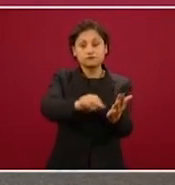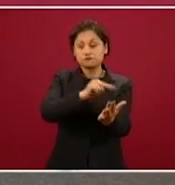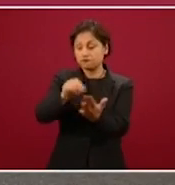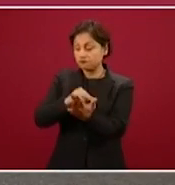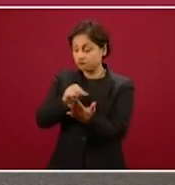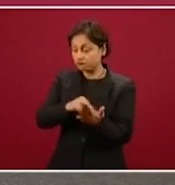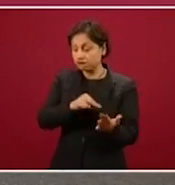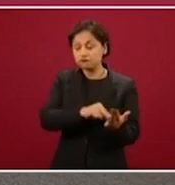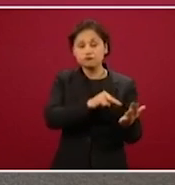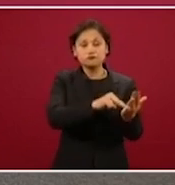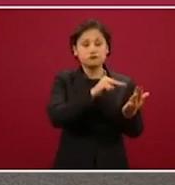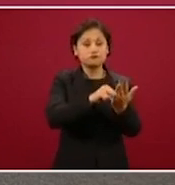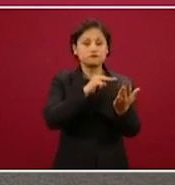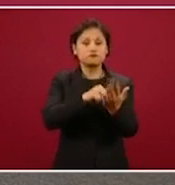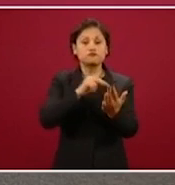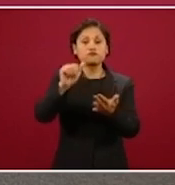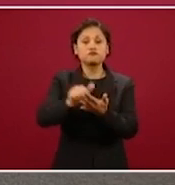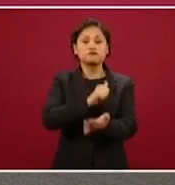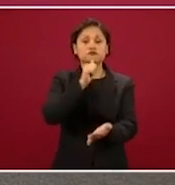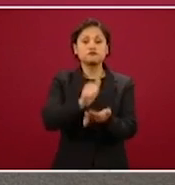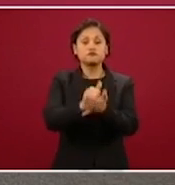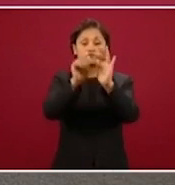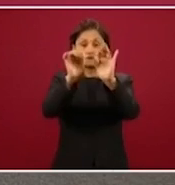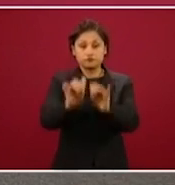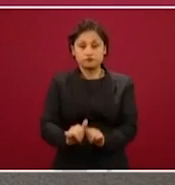y es que le llegue